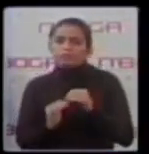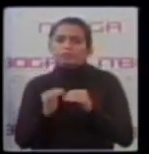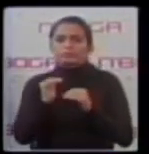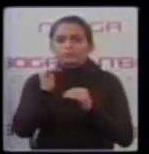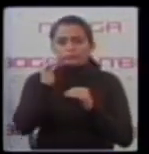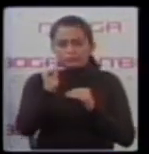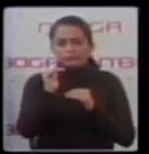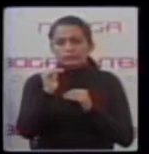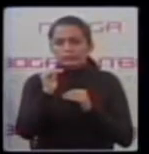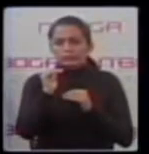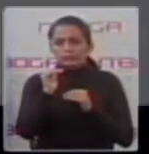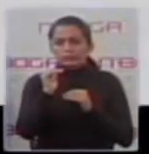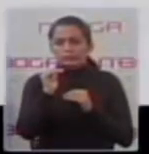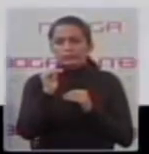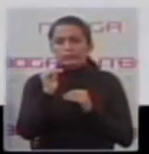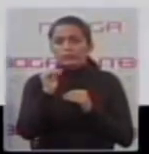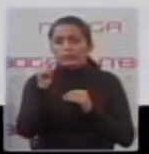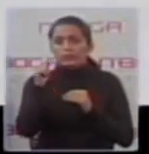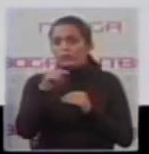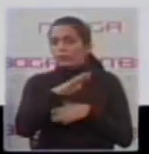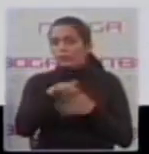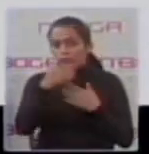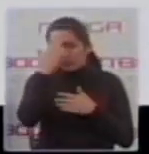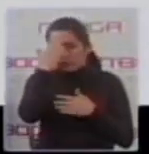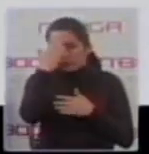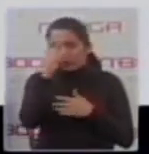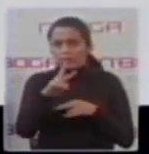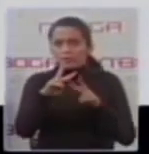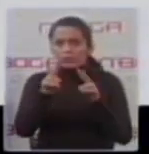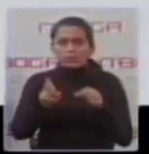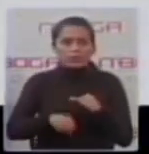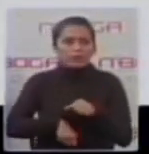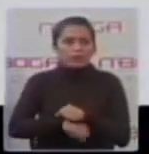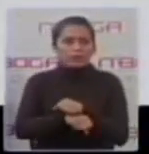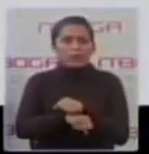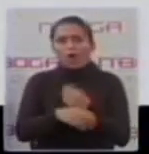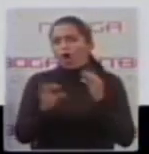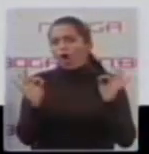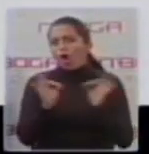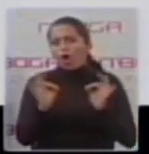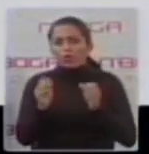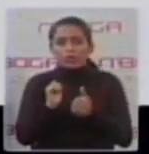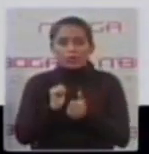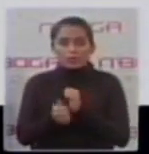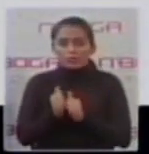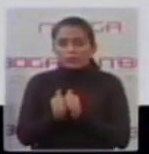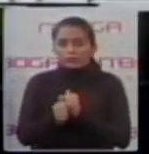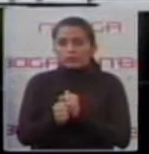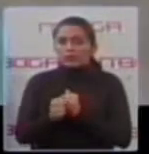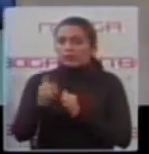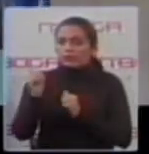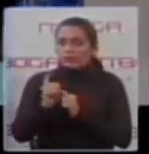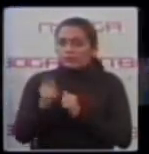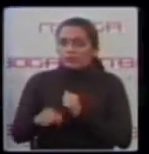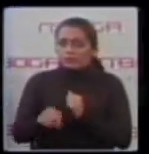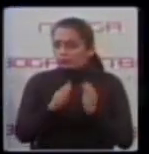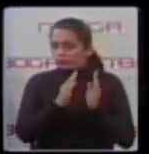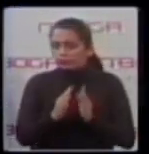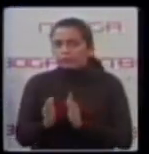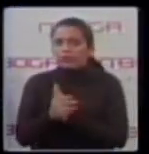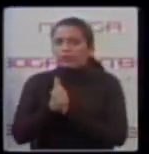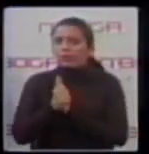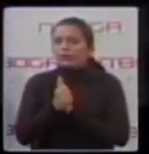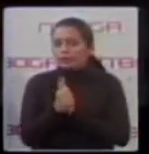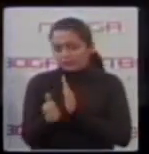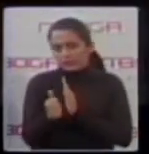estamos trabajando en el mundo del fútbol o del deporte, tenemos la obligación, desde donde estamos, para